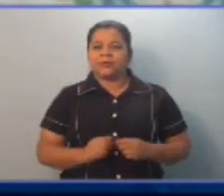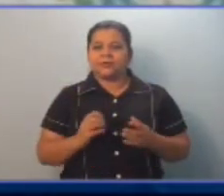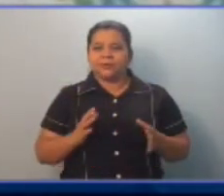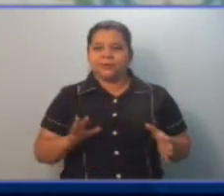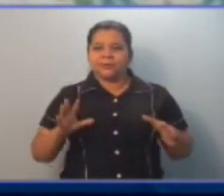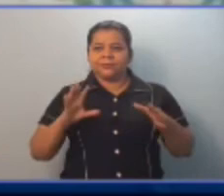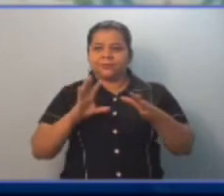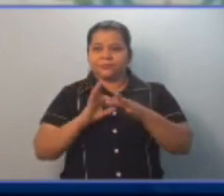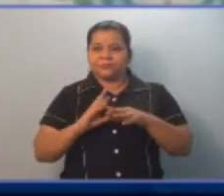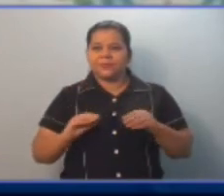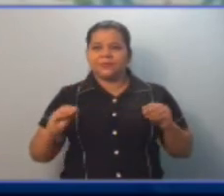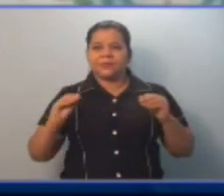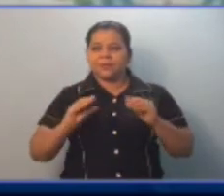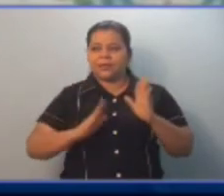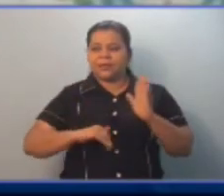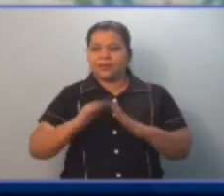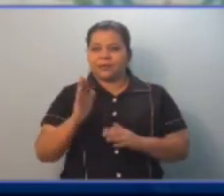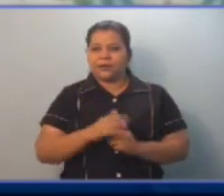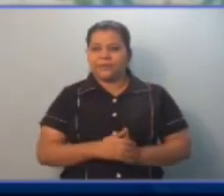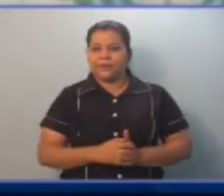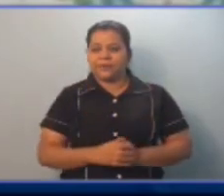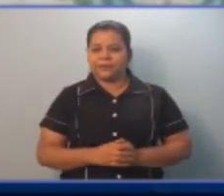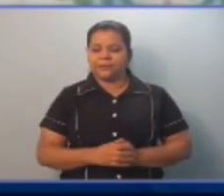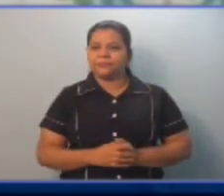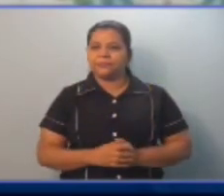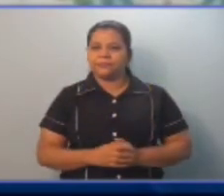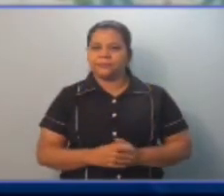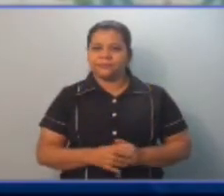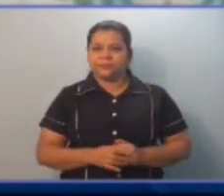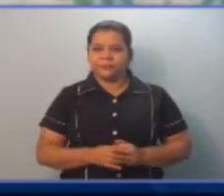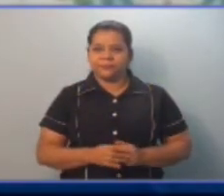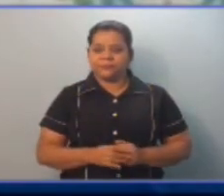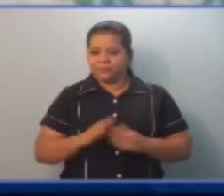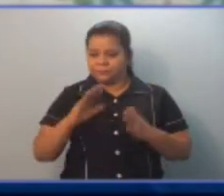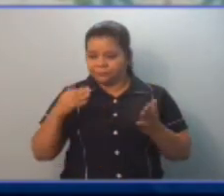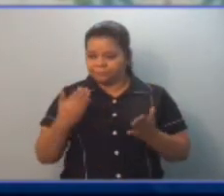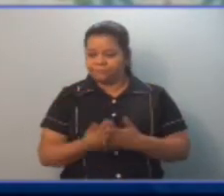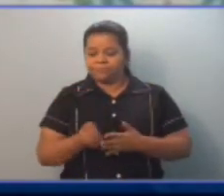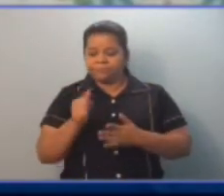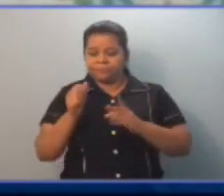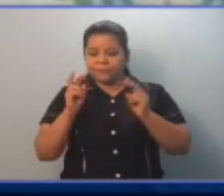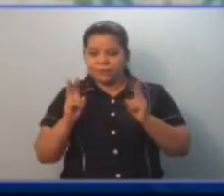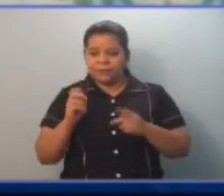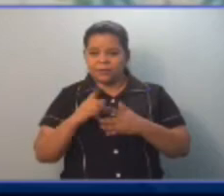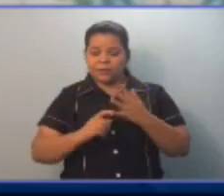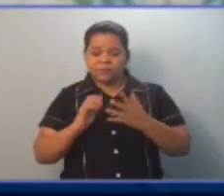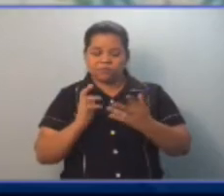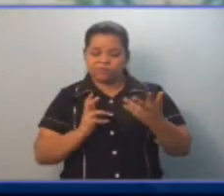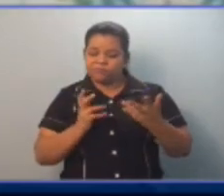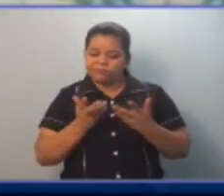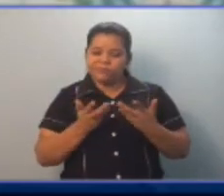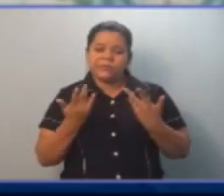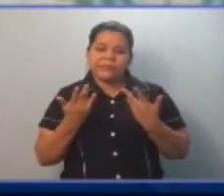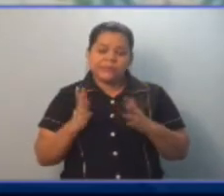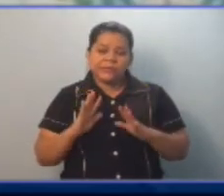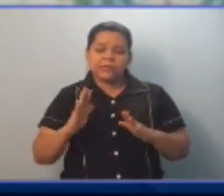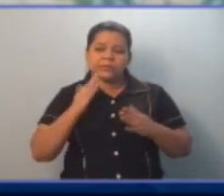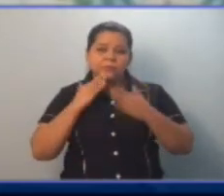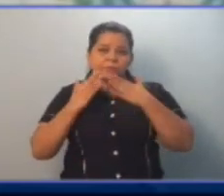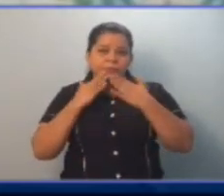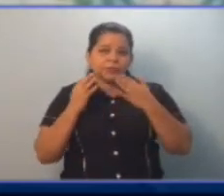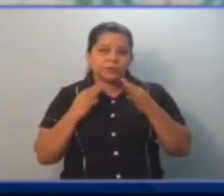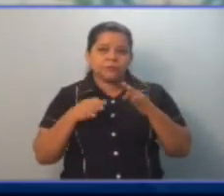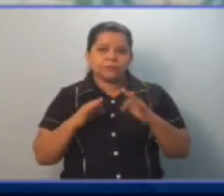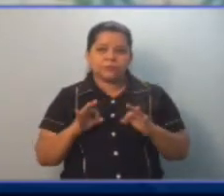normas, que en principio adolecen de un vicio de inconstitucionalidad, pues las interpretan de tal